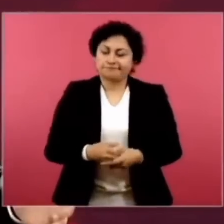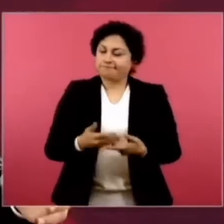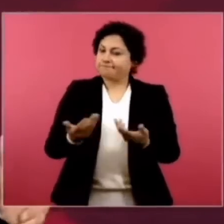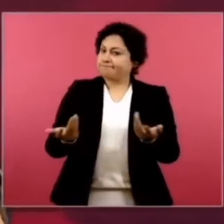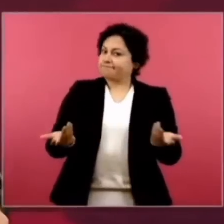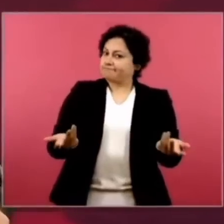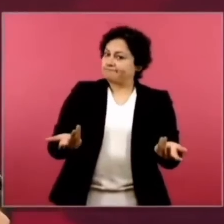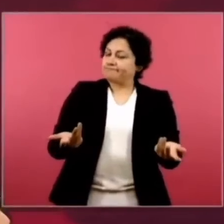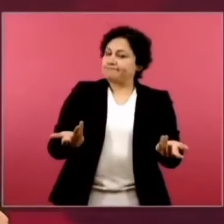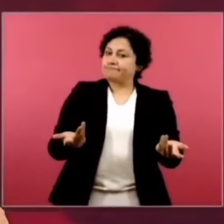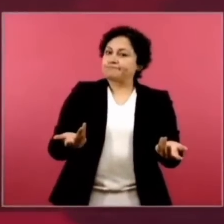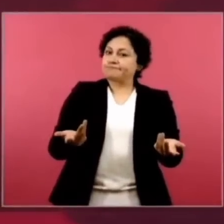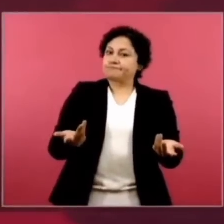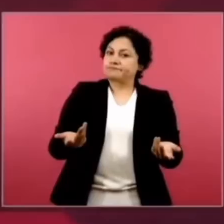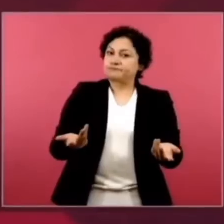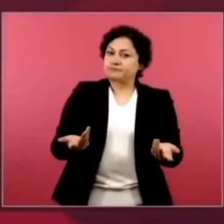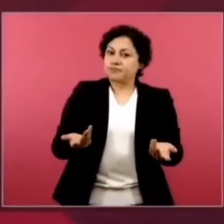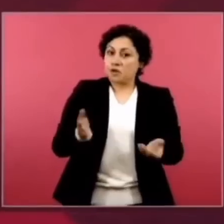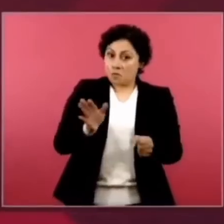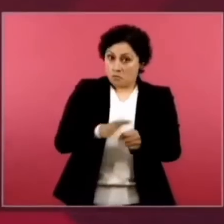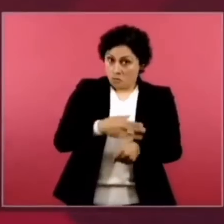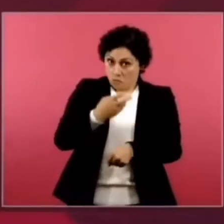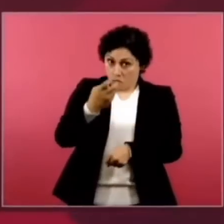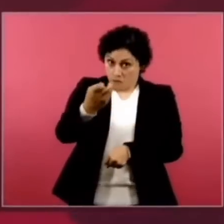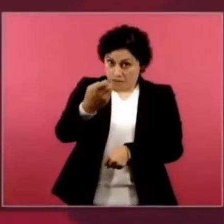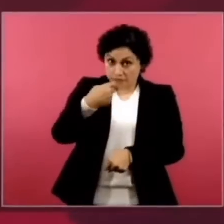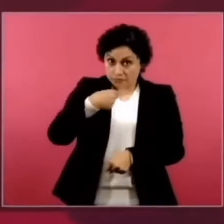Entonces, ¿qué opina la gente?